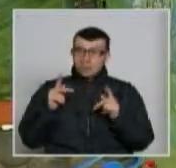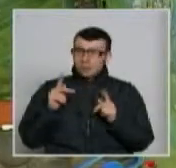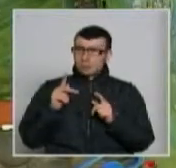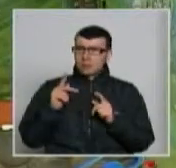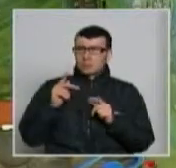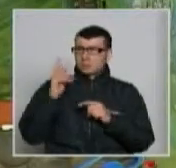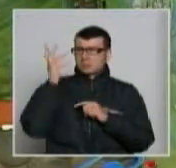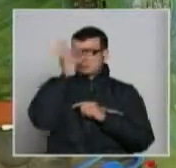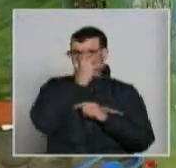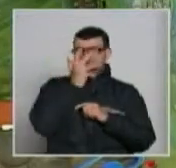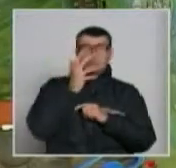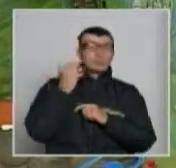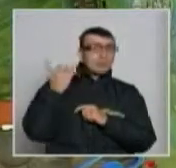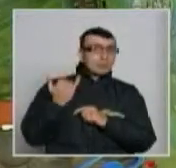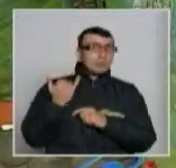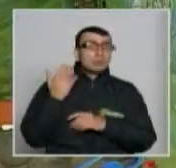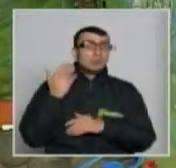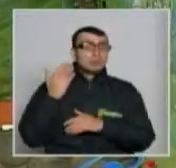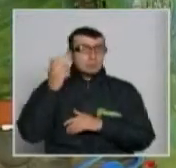con procesos